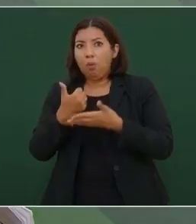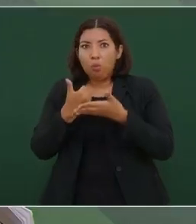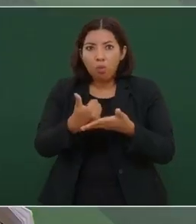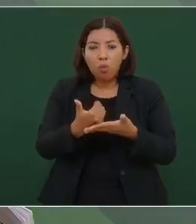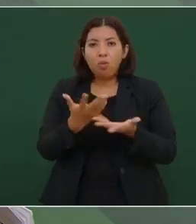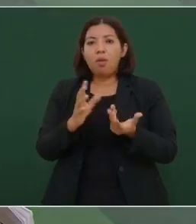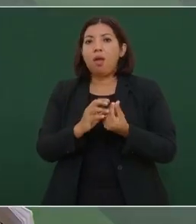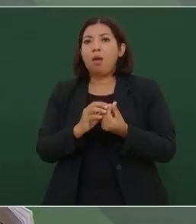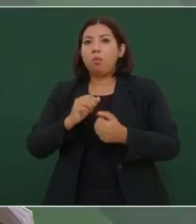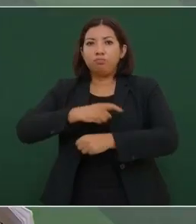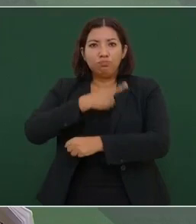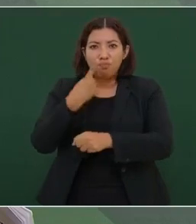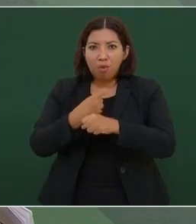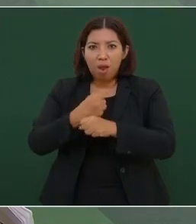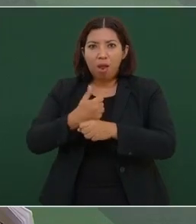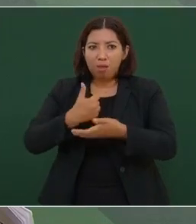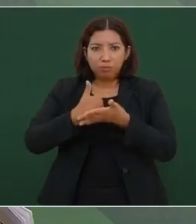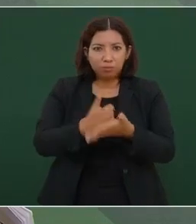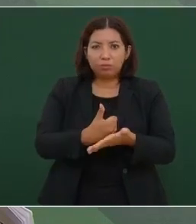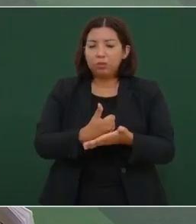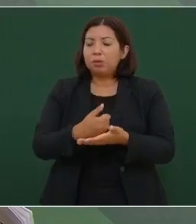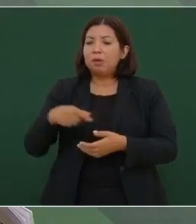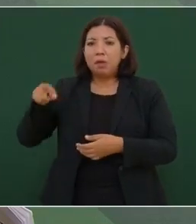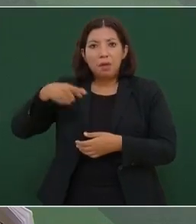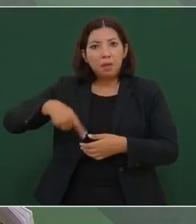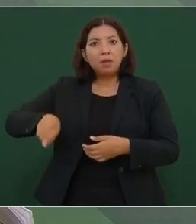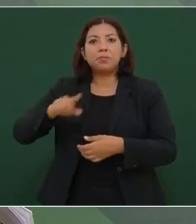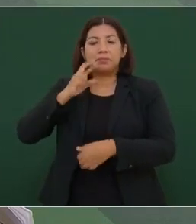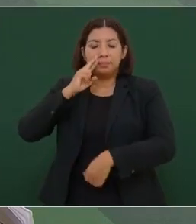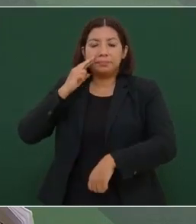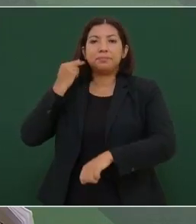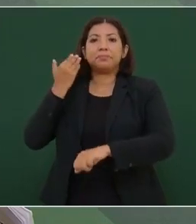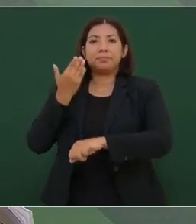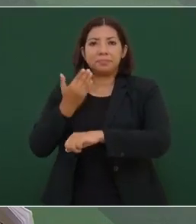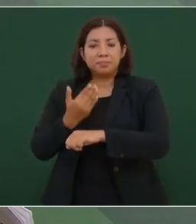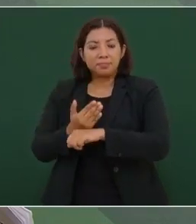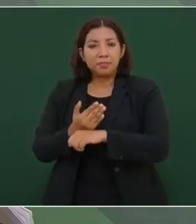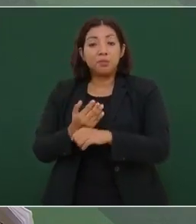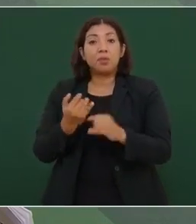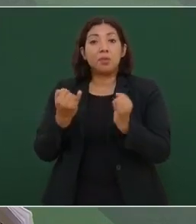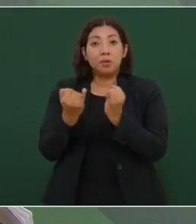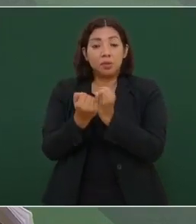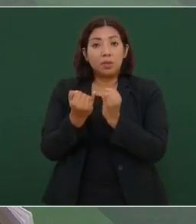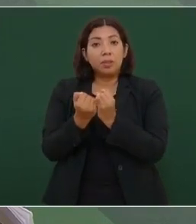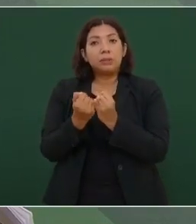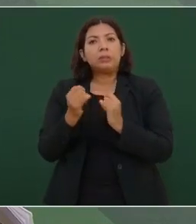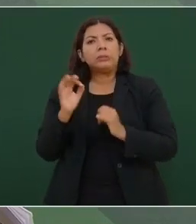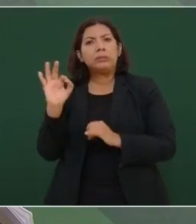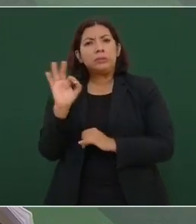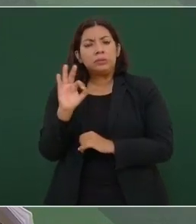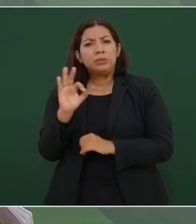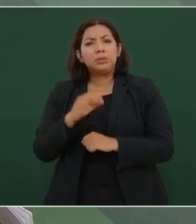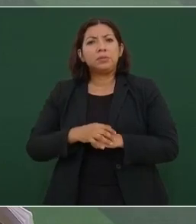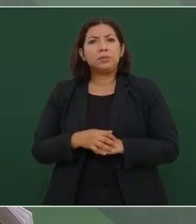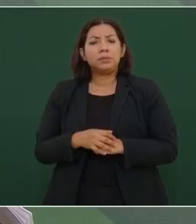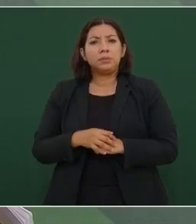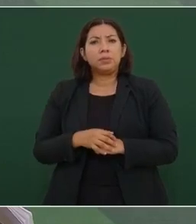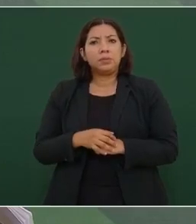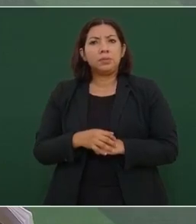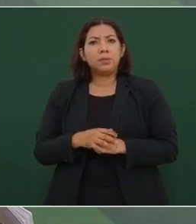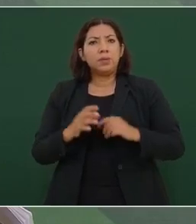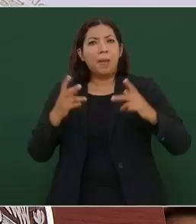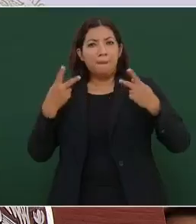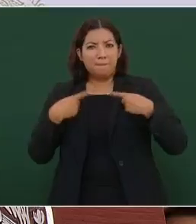primeros auxilios. También servir como un enlace para dar información